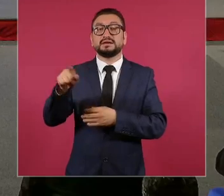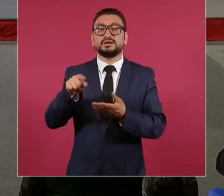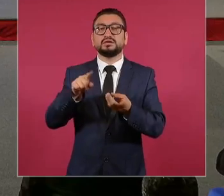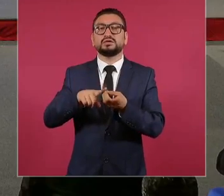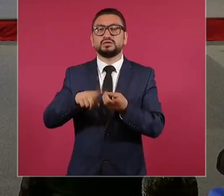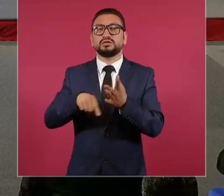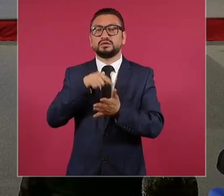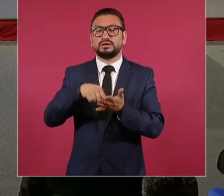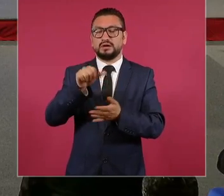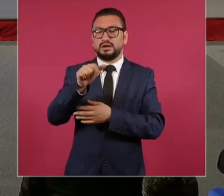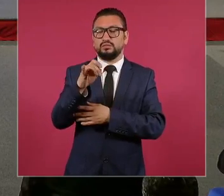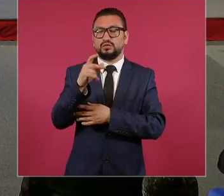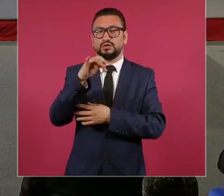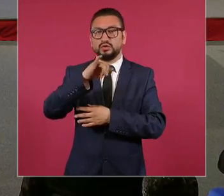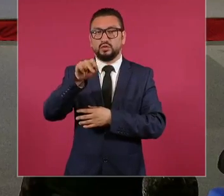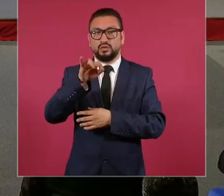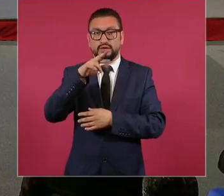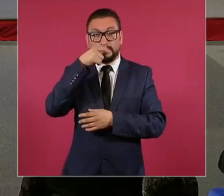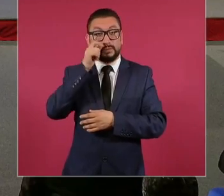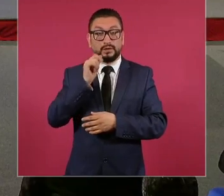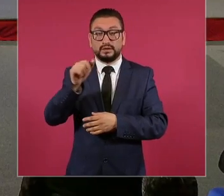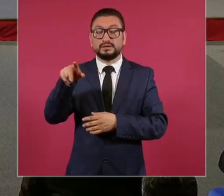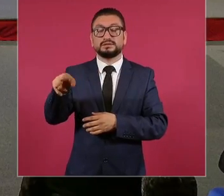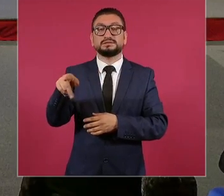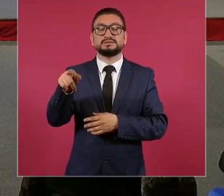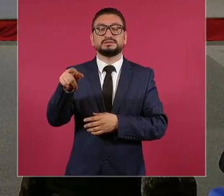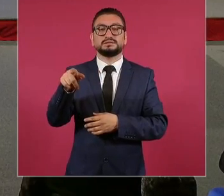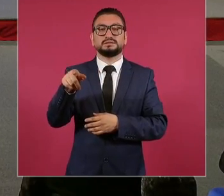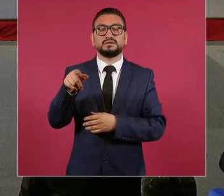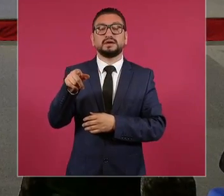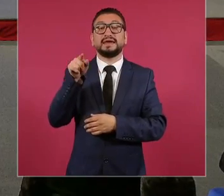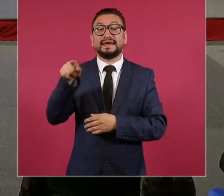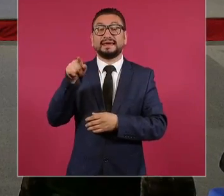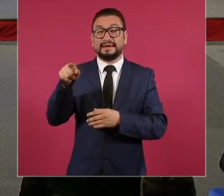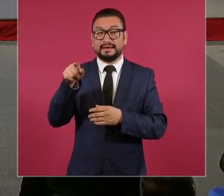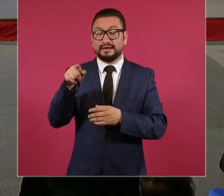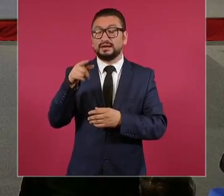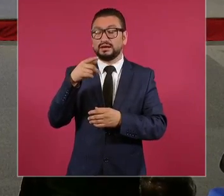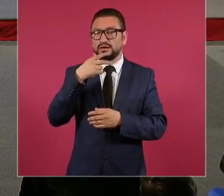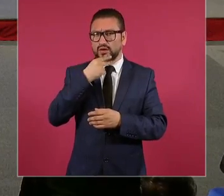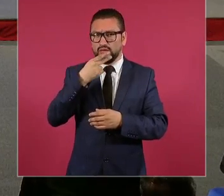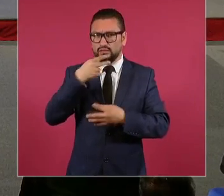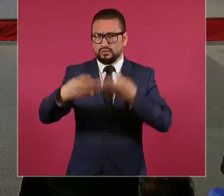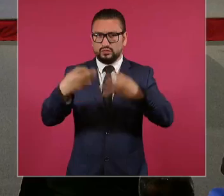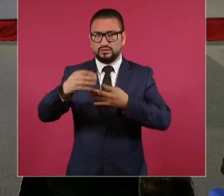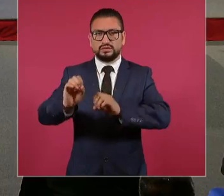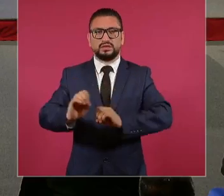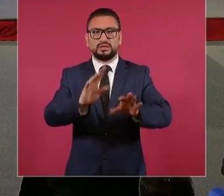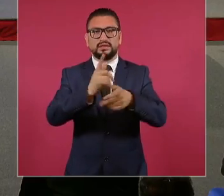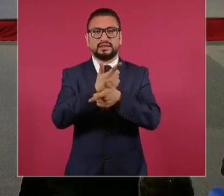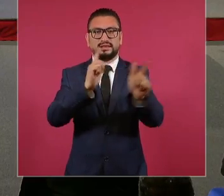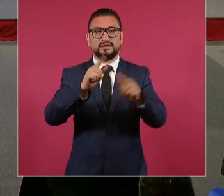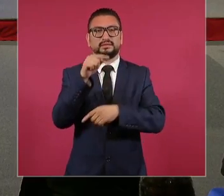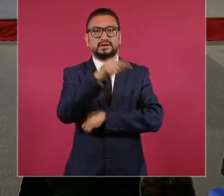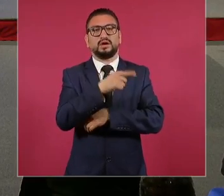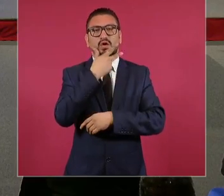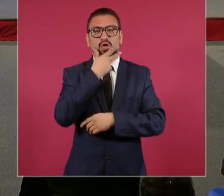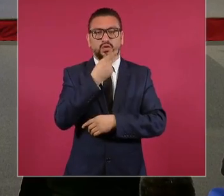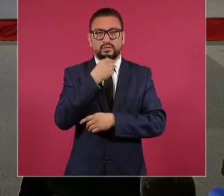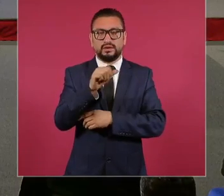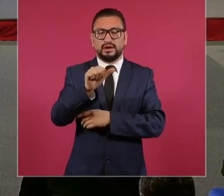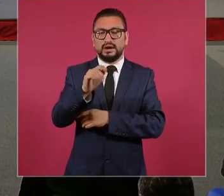Almoloya de Juárez, pues él, este señor juez, le dio la libertad al señor